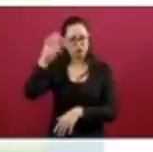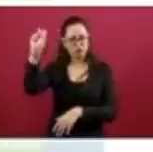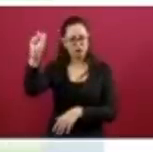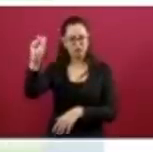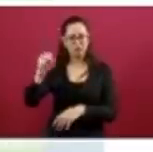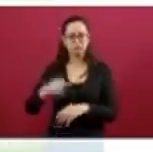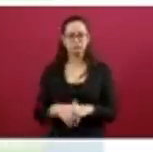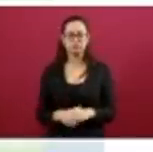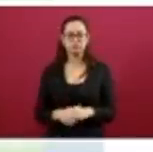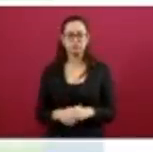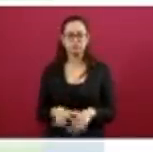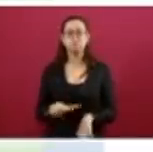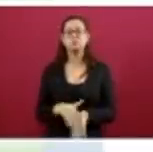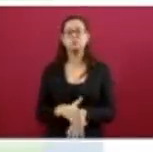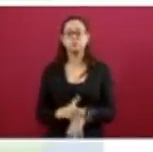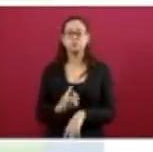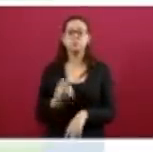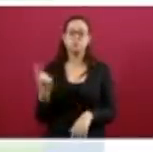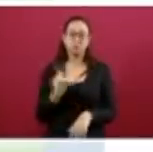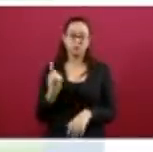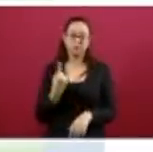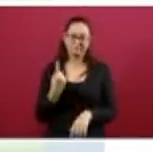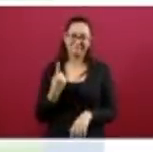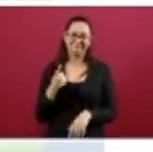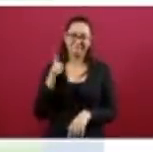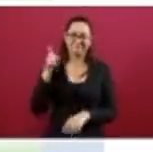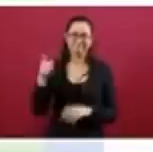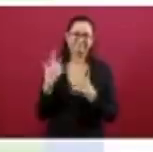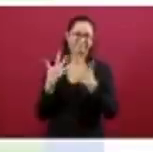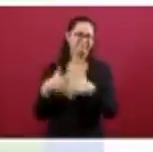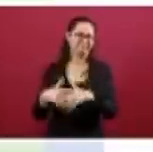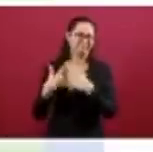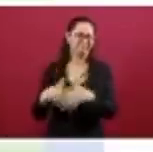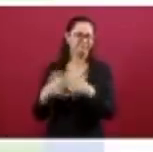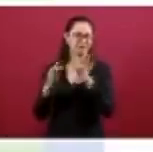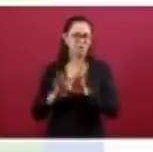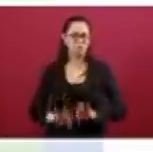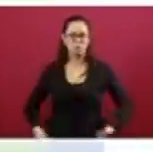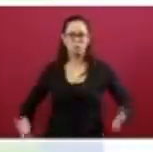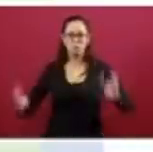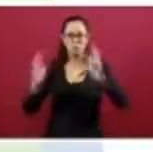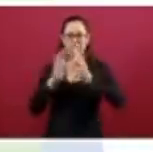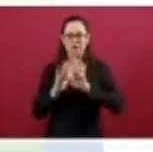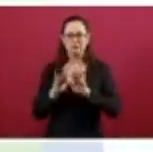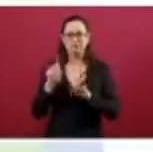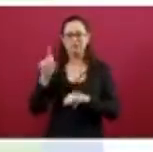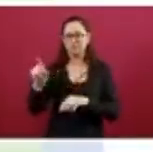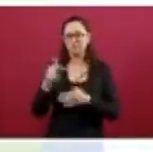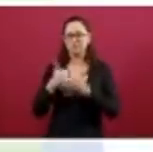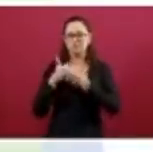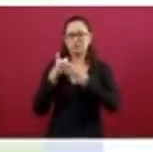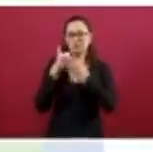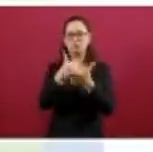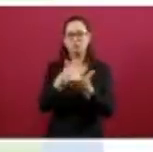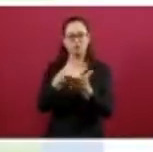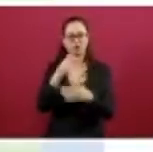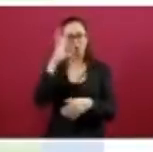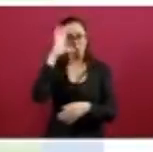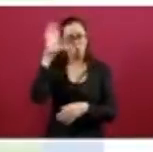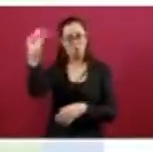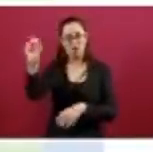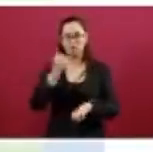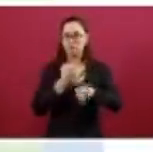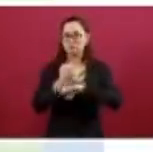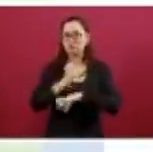porque nos importa esta planta que va a alumbrar todo el estado de Morelos.